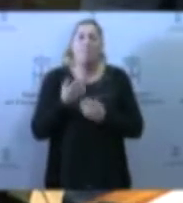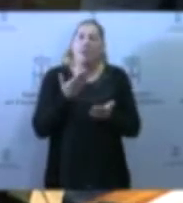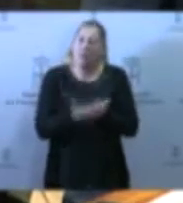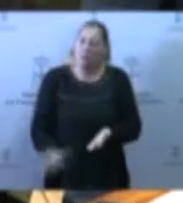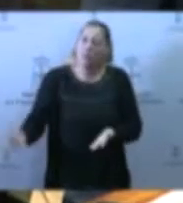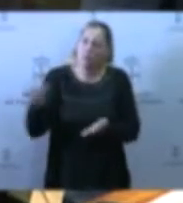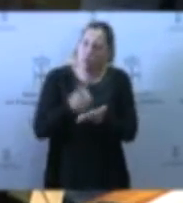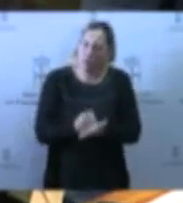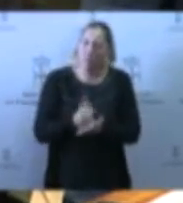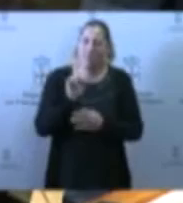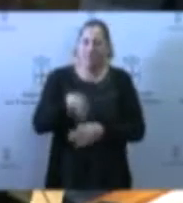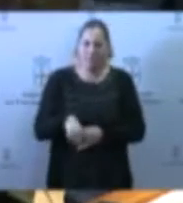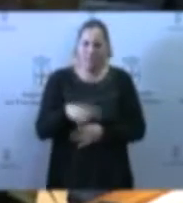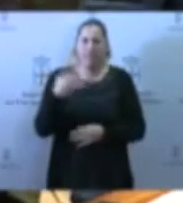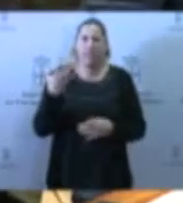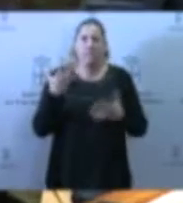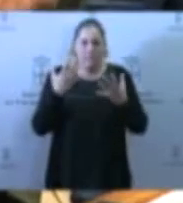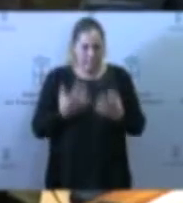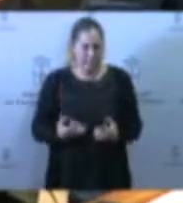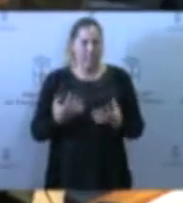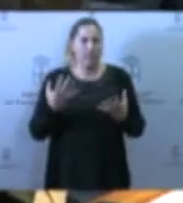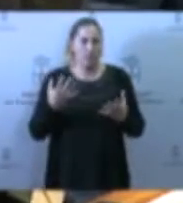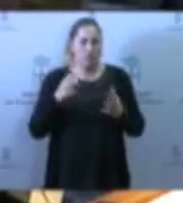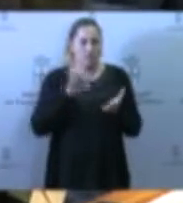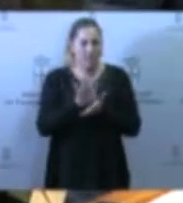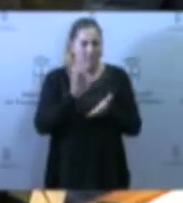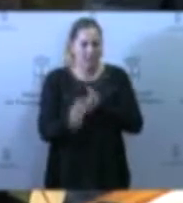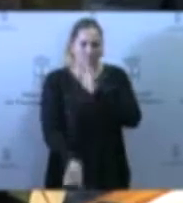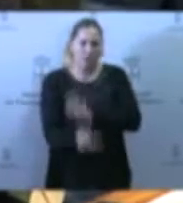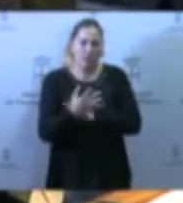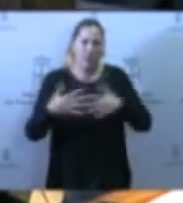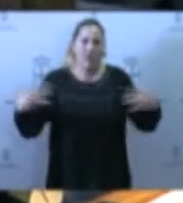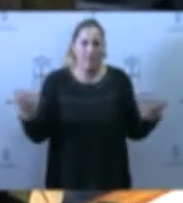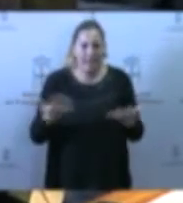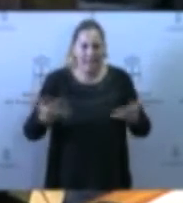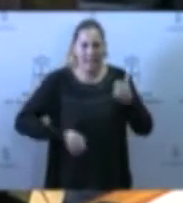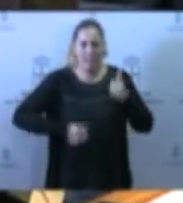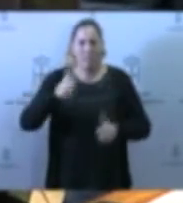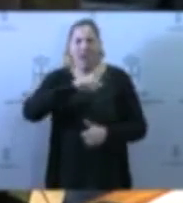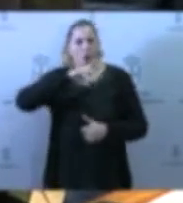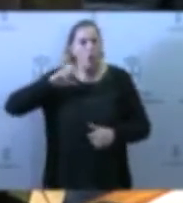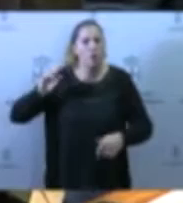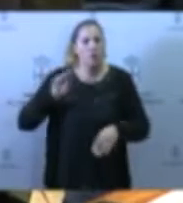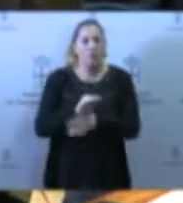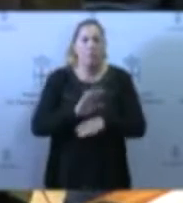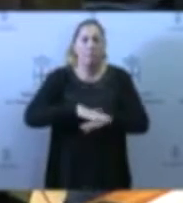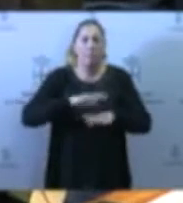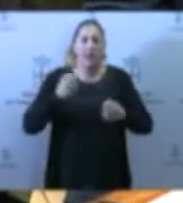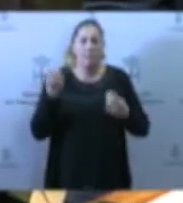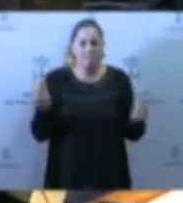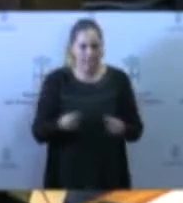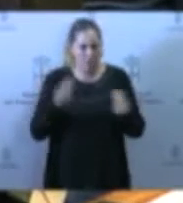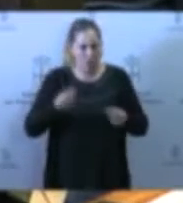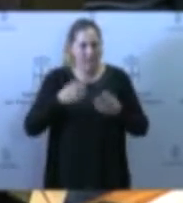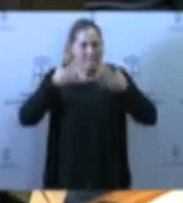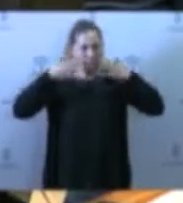consideración seriamente la posibilidad de crear un servicio de emerxencias e conservación para mellorar la seguridad vial nos cerca de 4.000 kilómetros